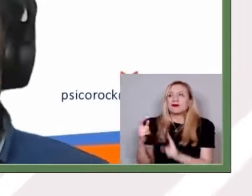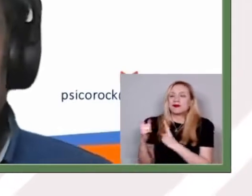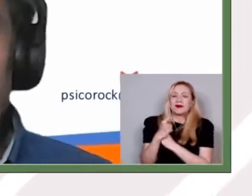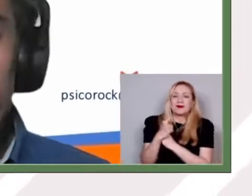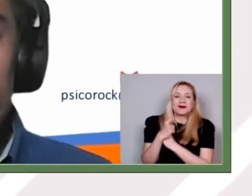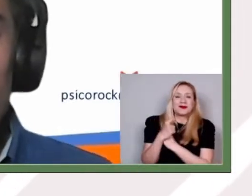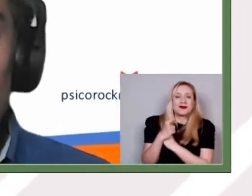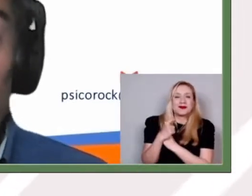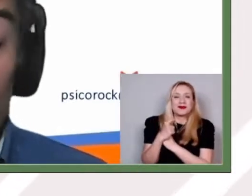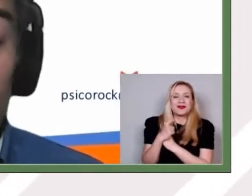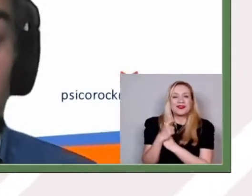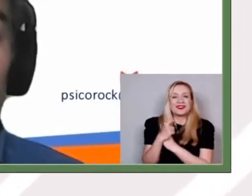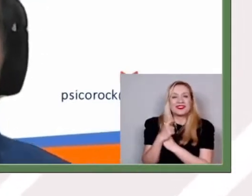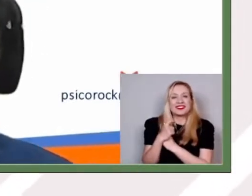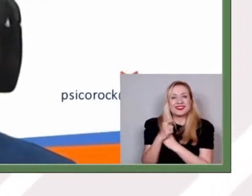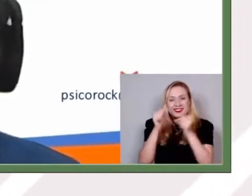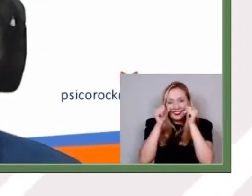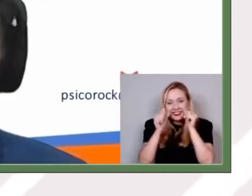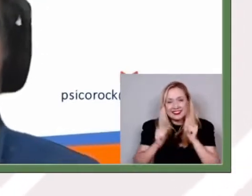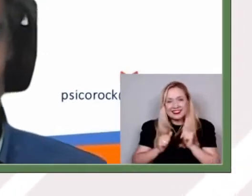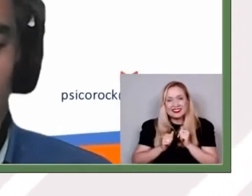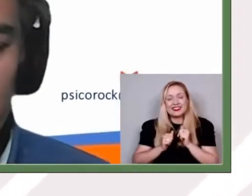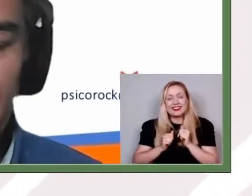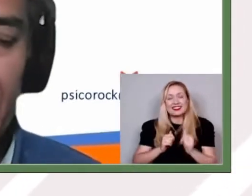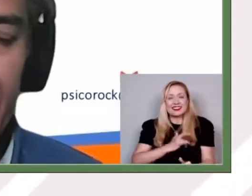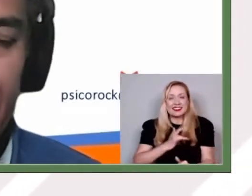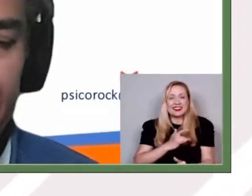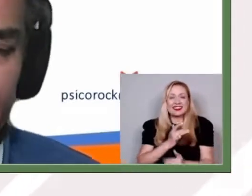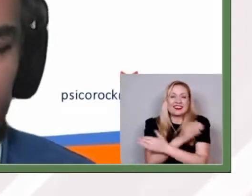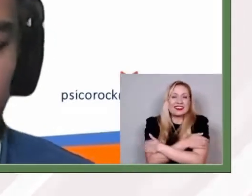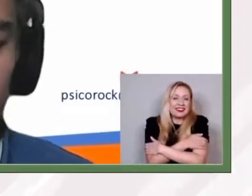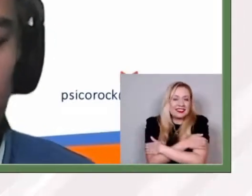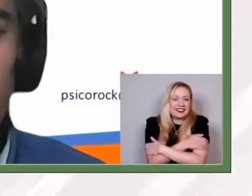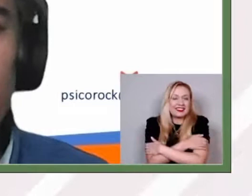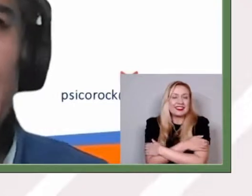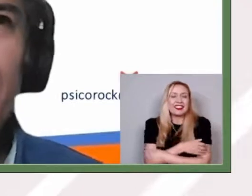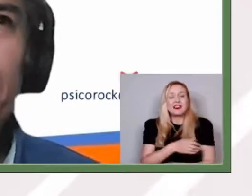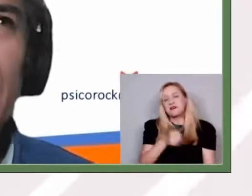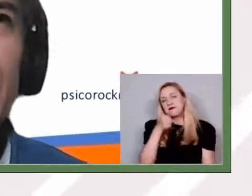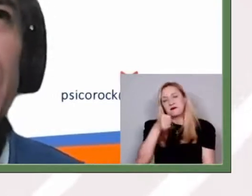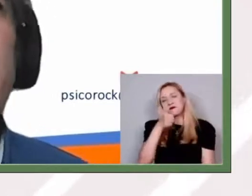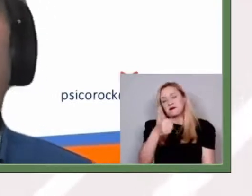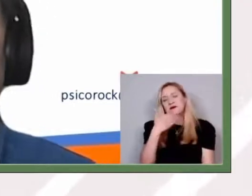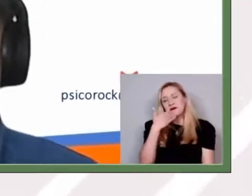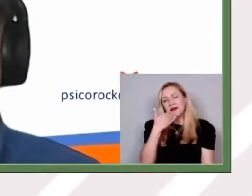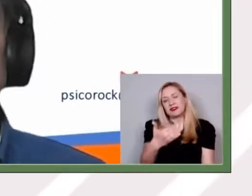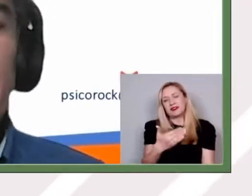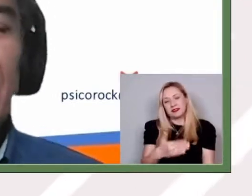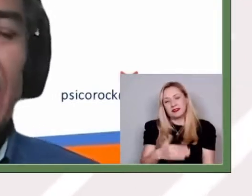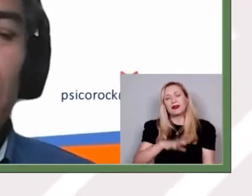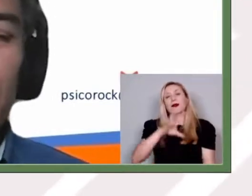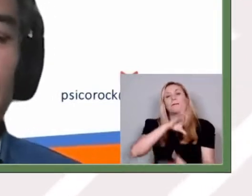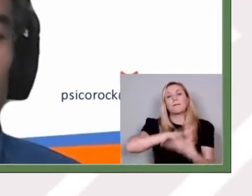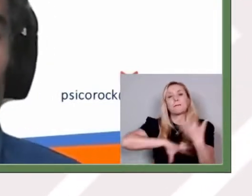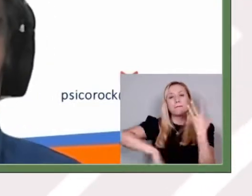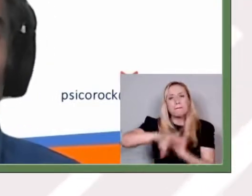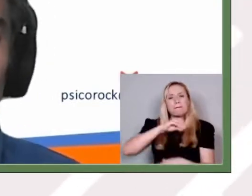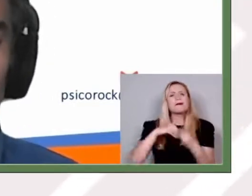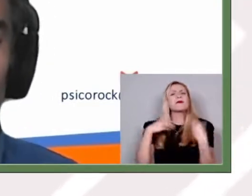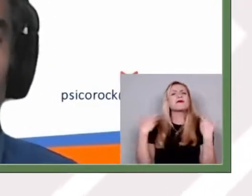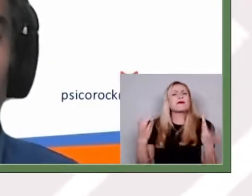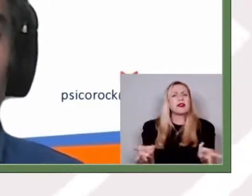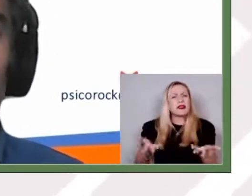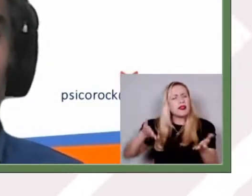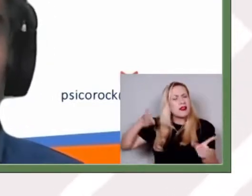cobijadas, con una parte calurosa y afectiva que les fue muy bien en esta parte. Ahora, ¿qué es lo que tenemos